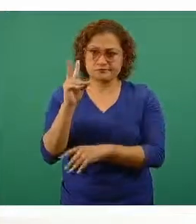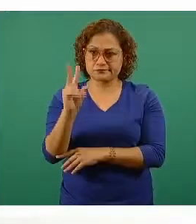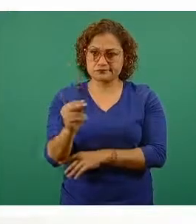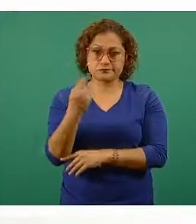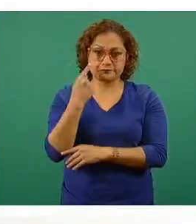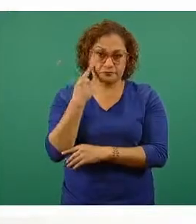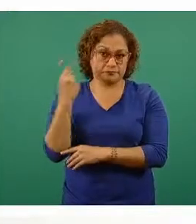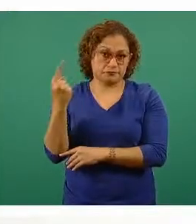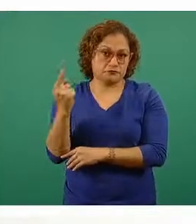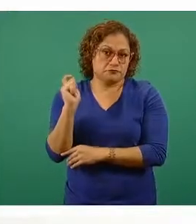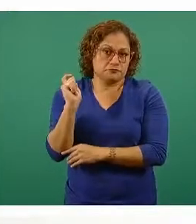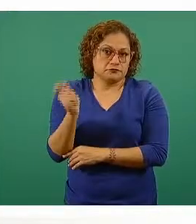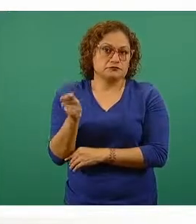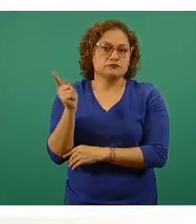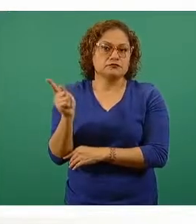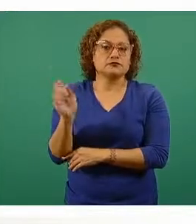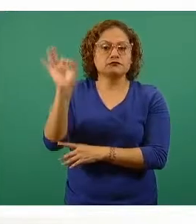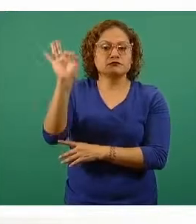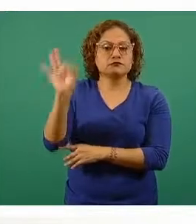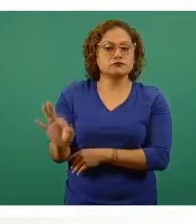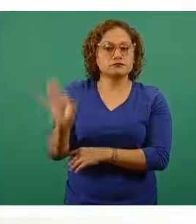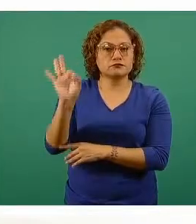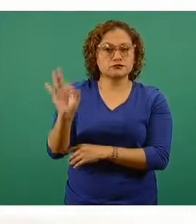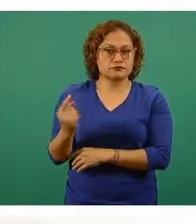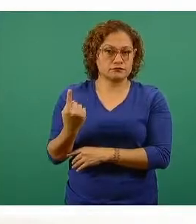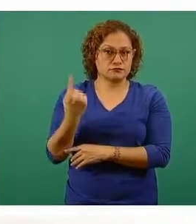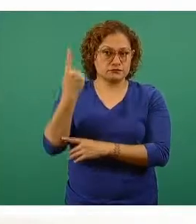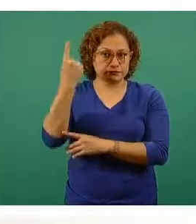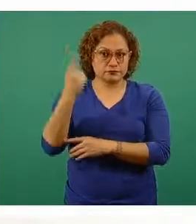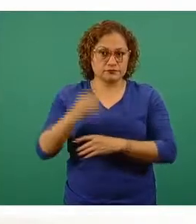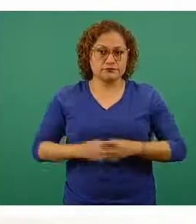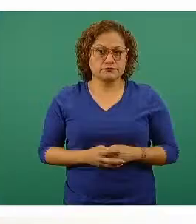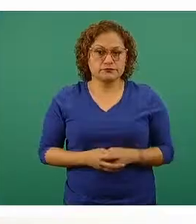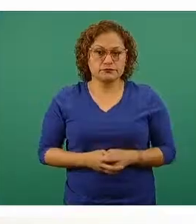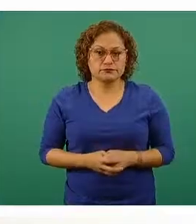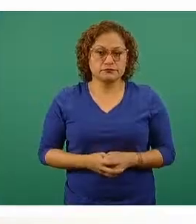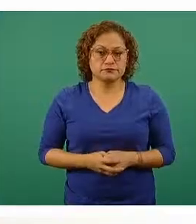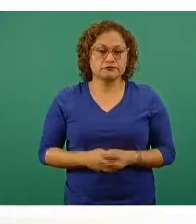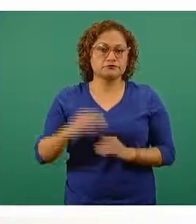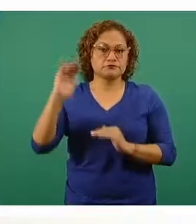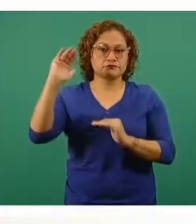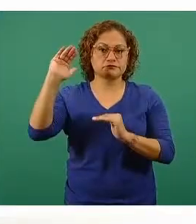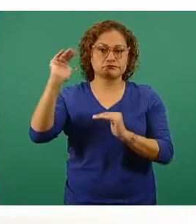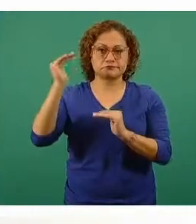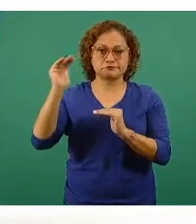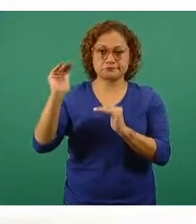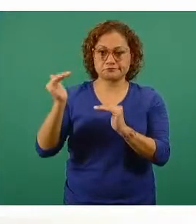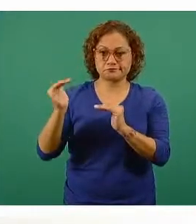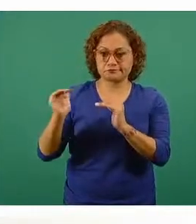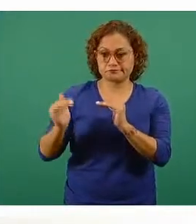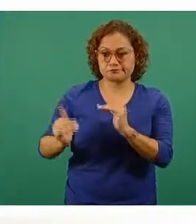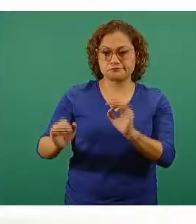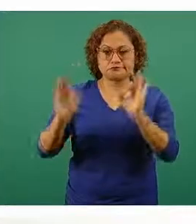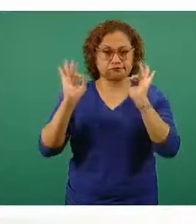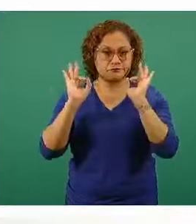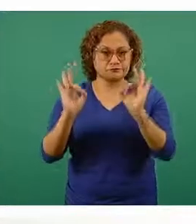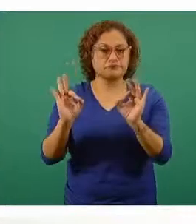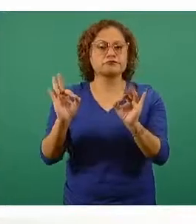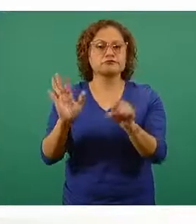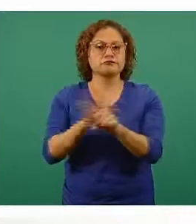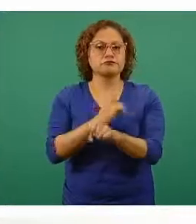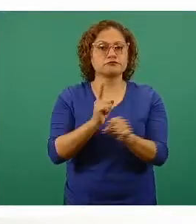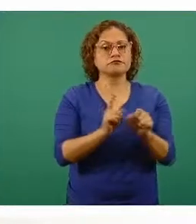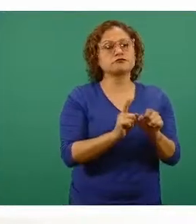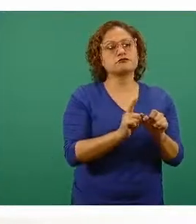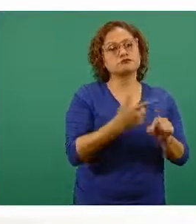sí hacer notar es ese porcentaje que tenemos en la parte superior derecha, el cual ha ido disminuyendo en la medida que la Estrategia Nacional de